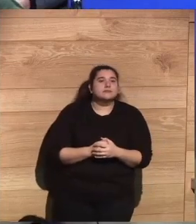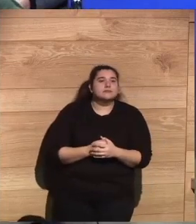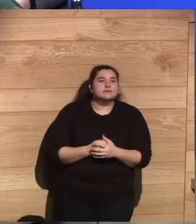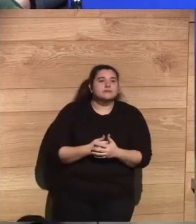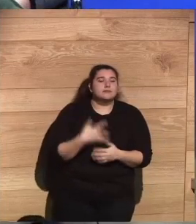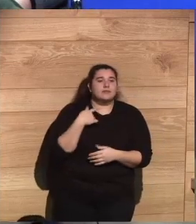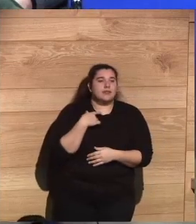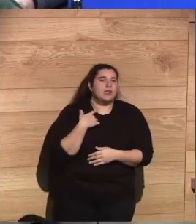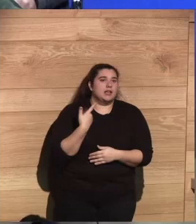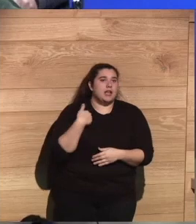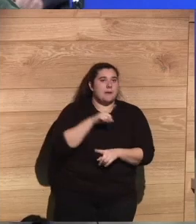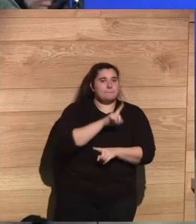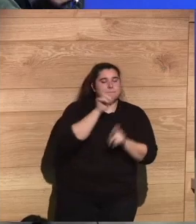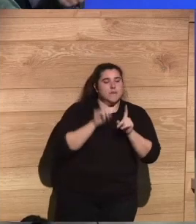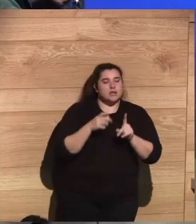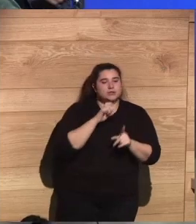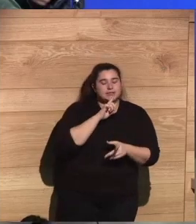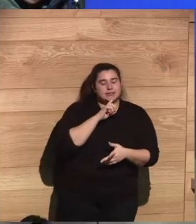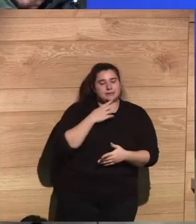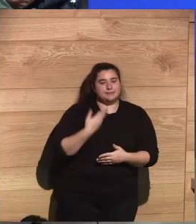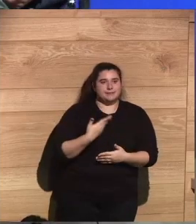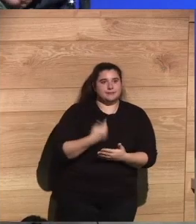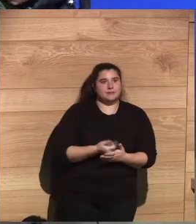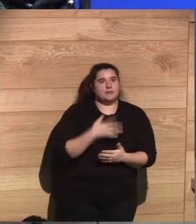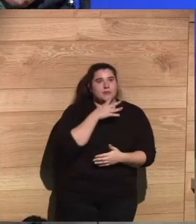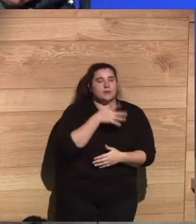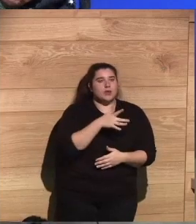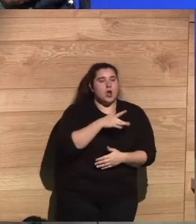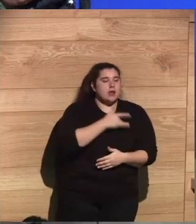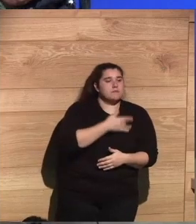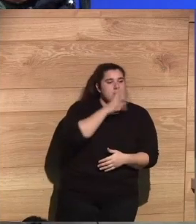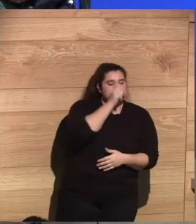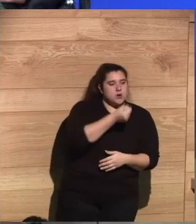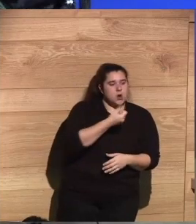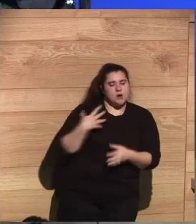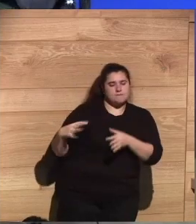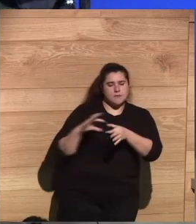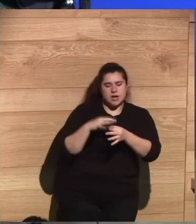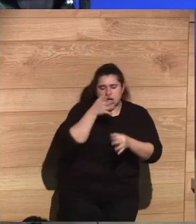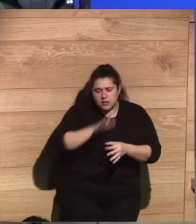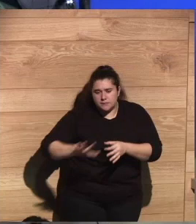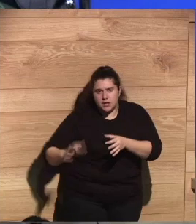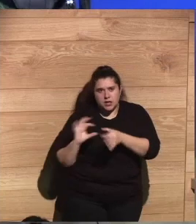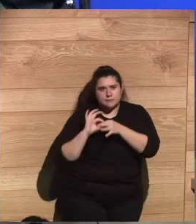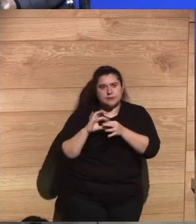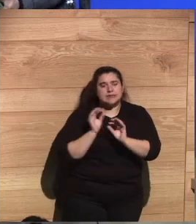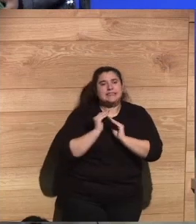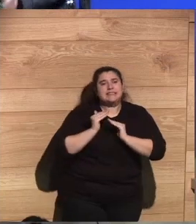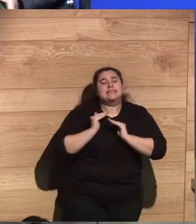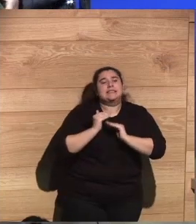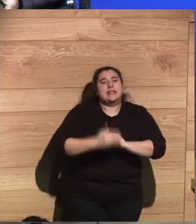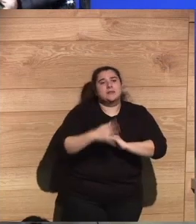De todas formas, la pregunta es muy pertinente, porque el amor brujo en concreto tiene una relación con la infancia muy determinada, porque después fue